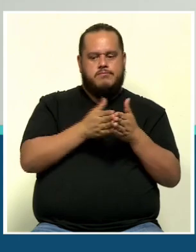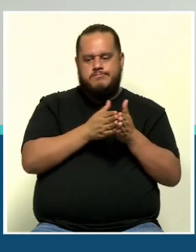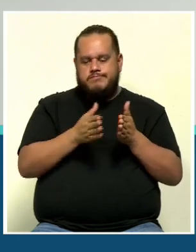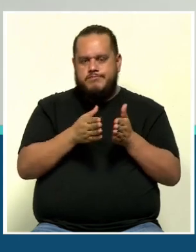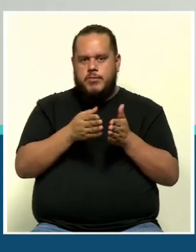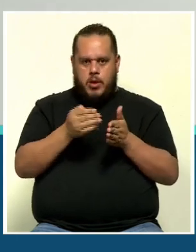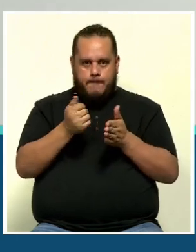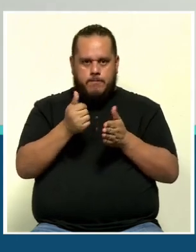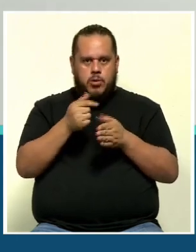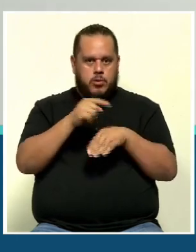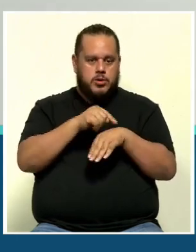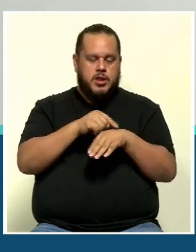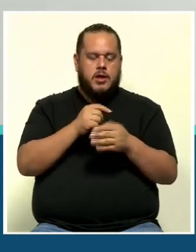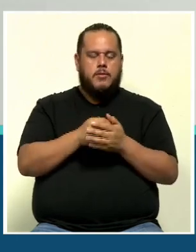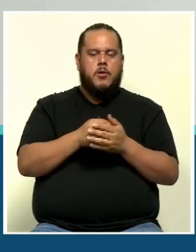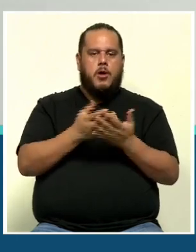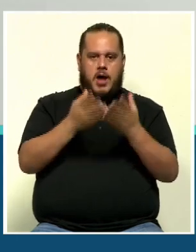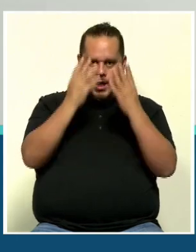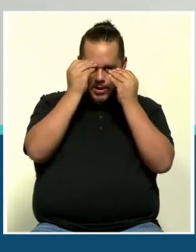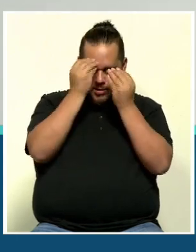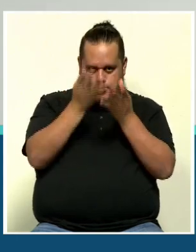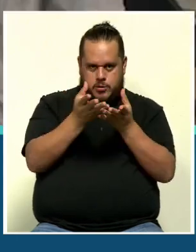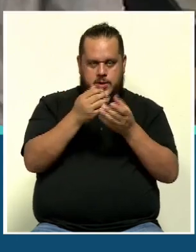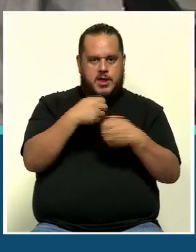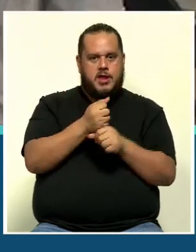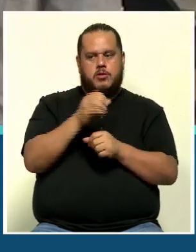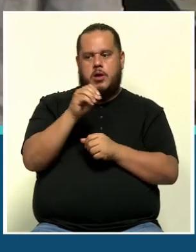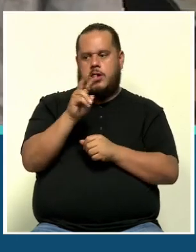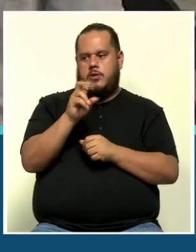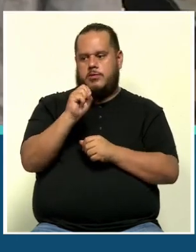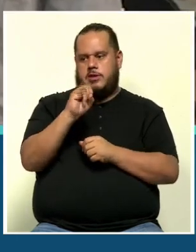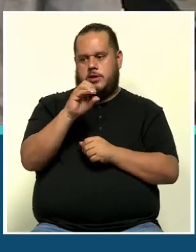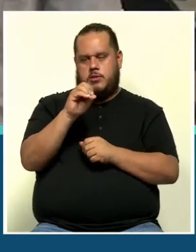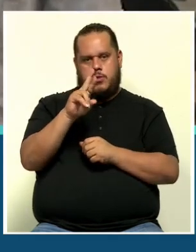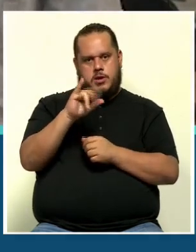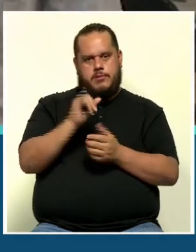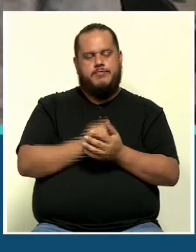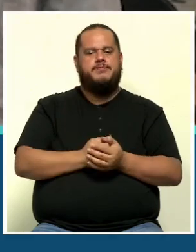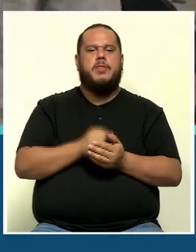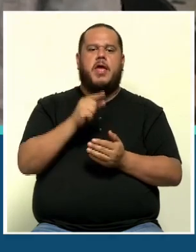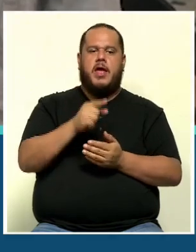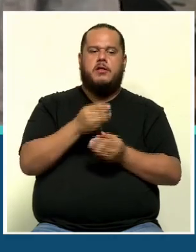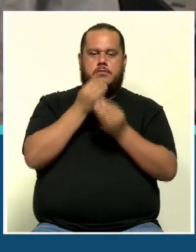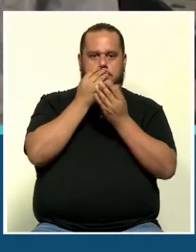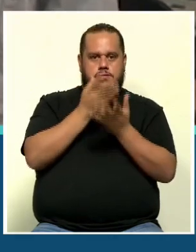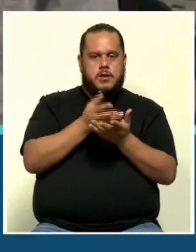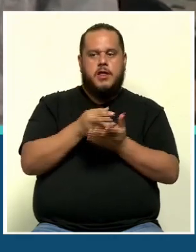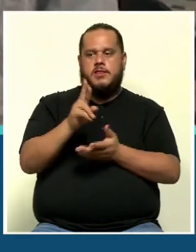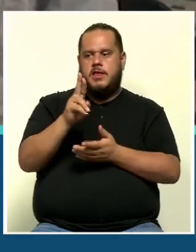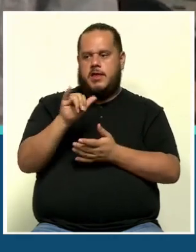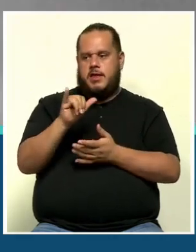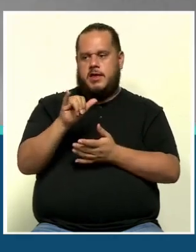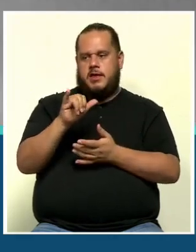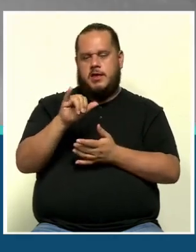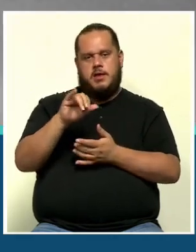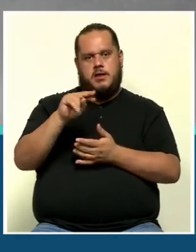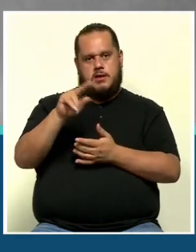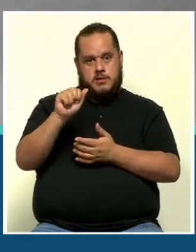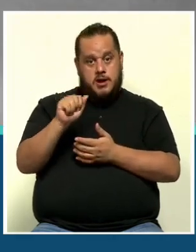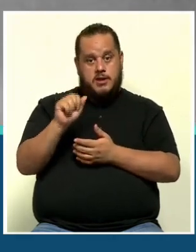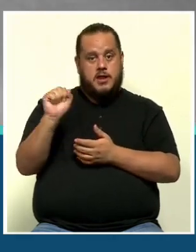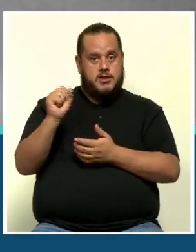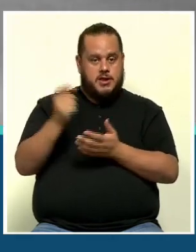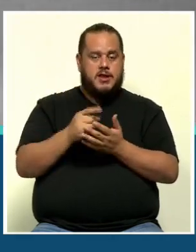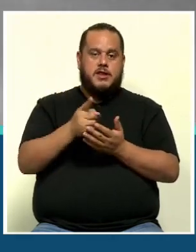de acuerdo al informe emitido por el OPSICORI. Bien, esas eran declaraciones de Reina Sánchez, administradora del Parque Nacional Volcán